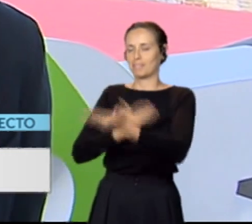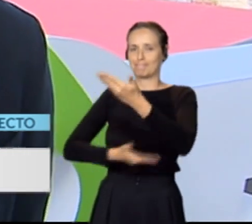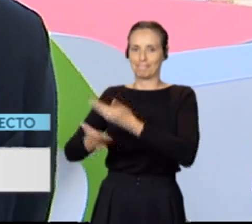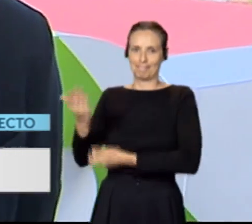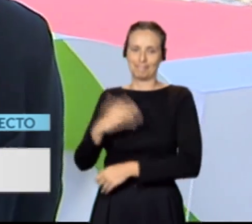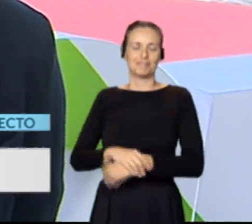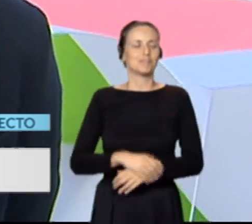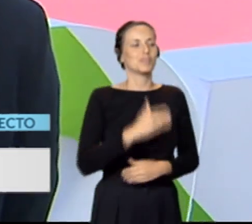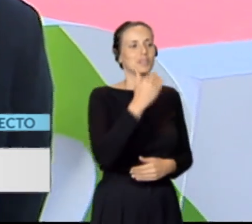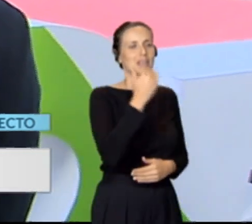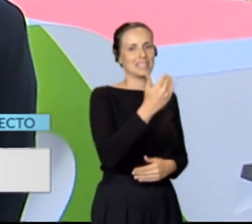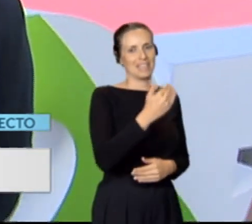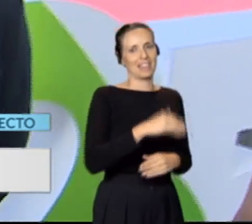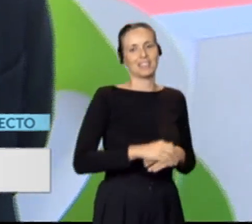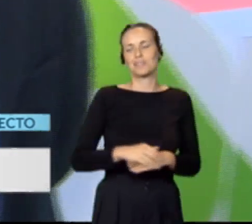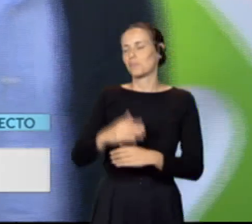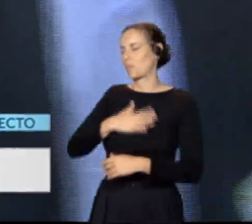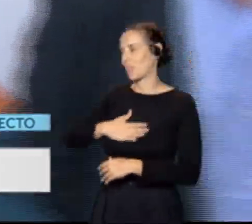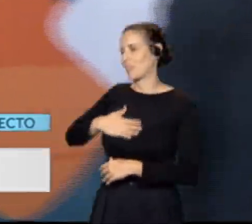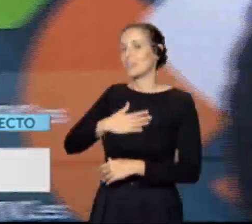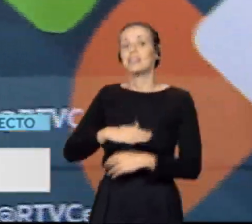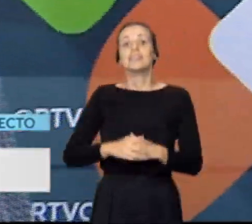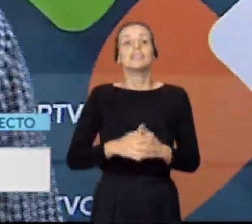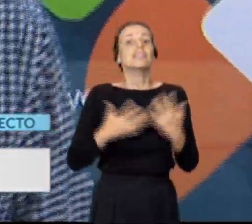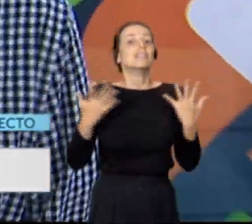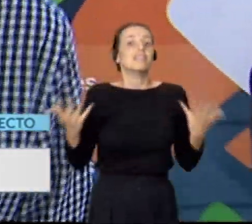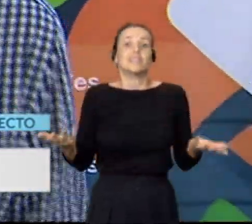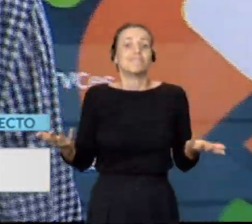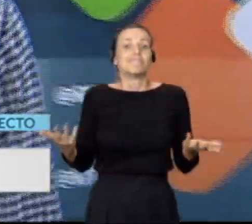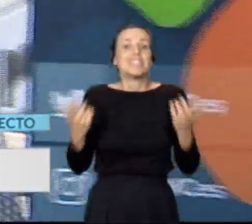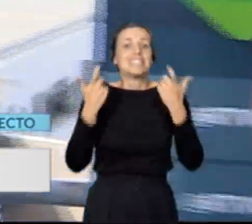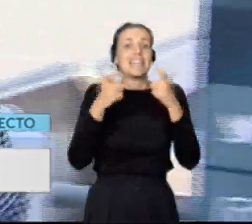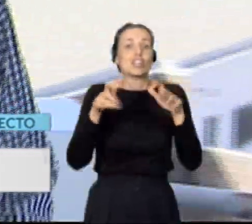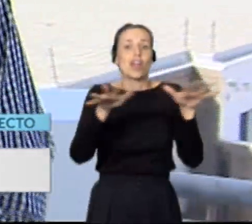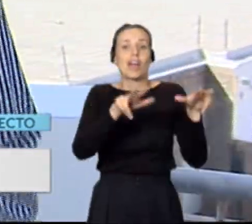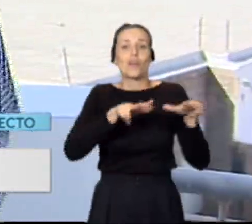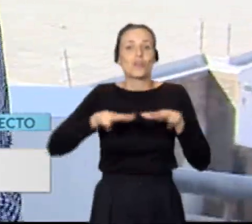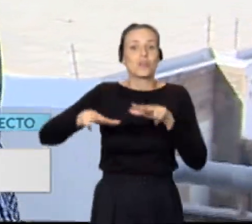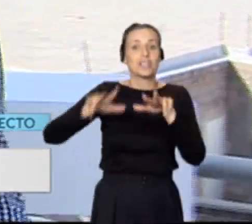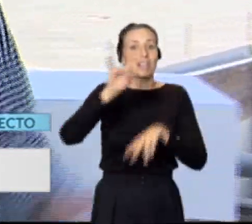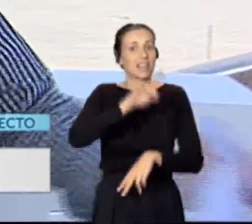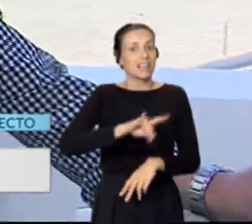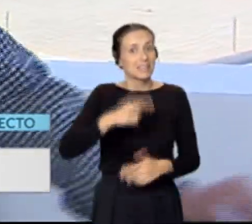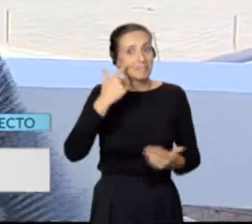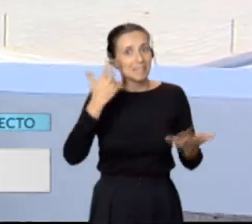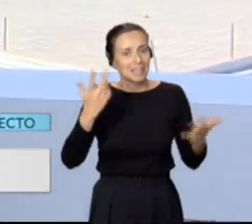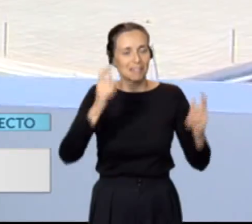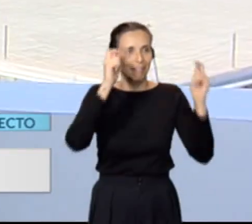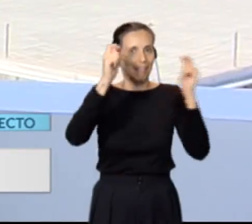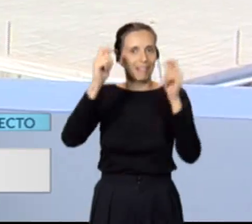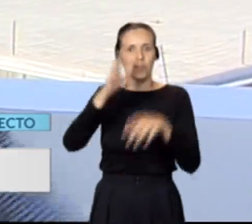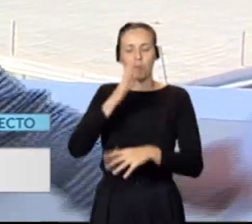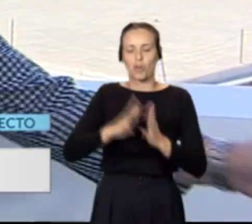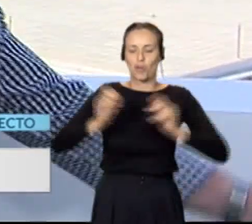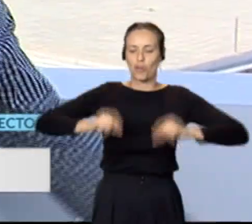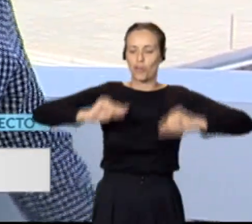muchísimas gracias Rubén un placer Bueno pues la el sector deis en Canarias Marta que se encuentra de Enhorabuena con la firma de